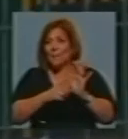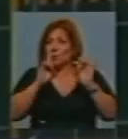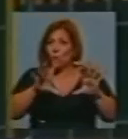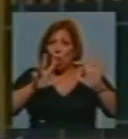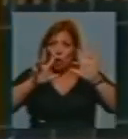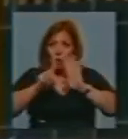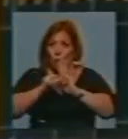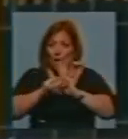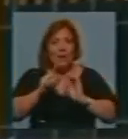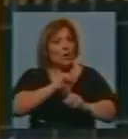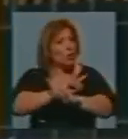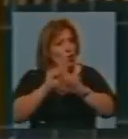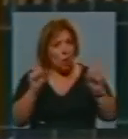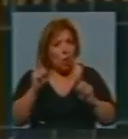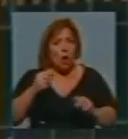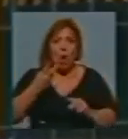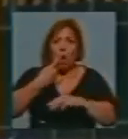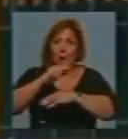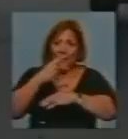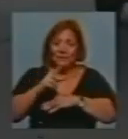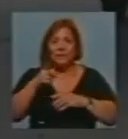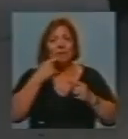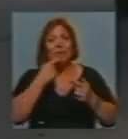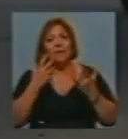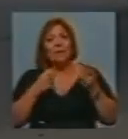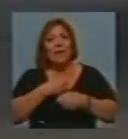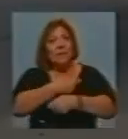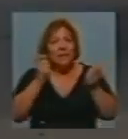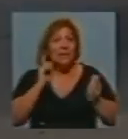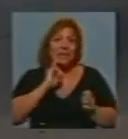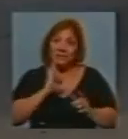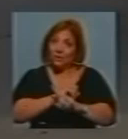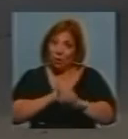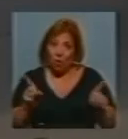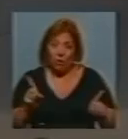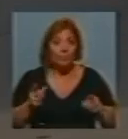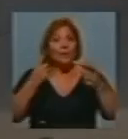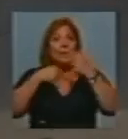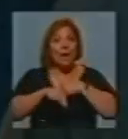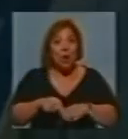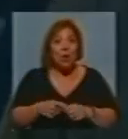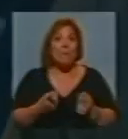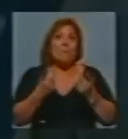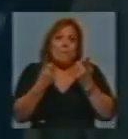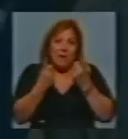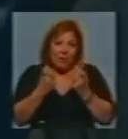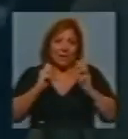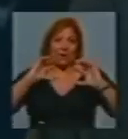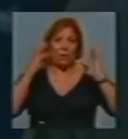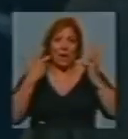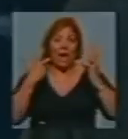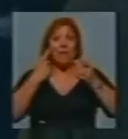sin horas extras, operativa que no afectaba la recepción y distribución de leche. Ahora las medidas se agudizaron. Lo que ampliamos